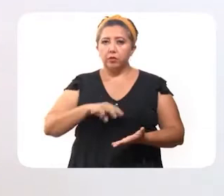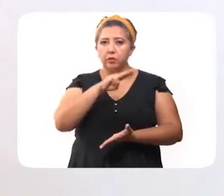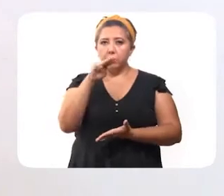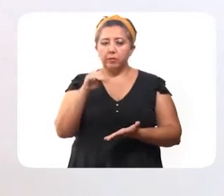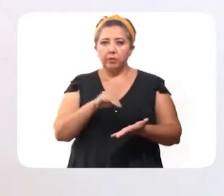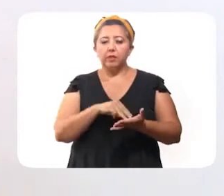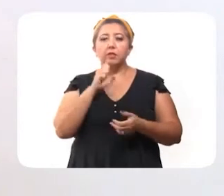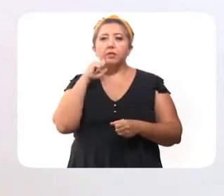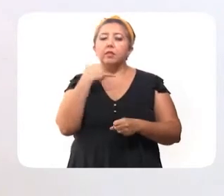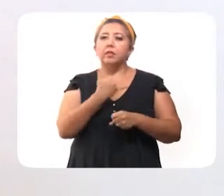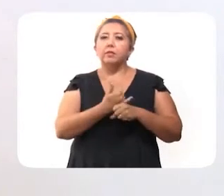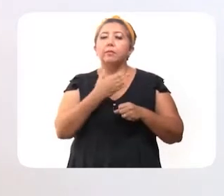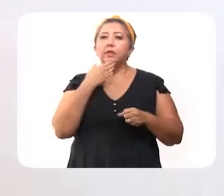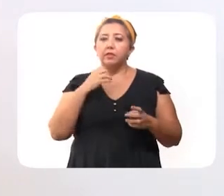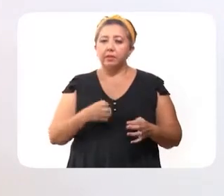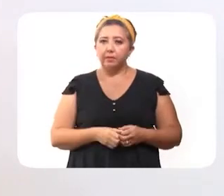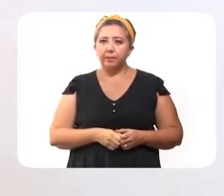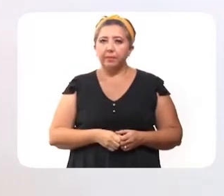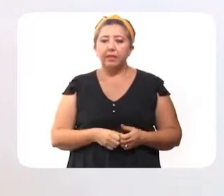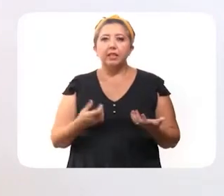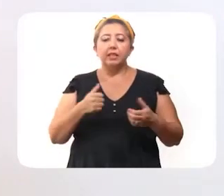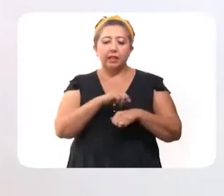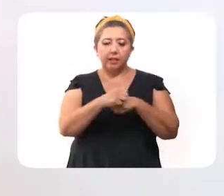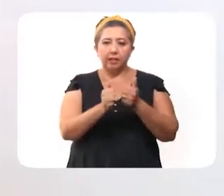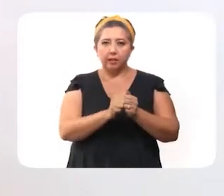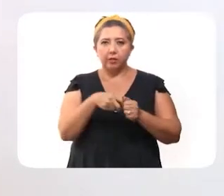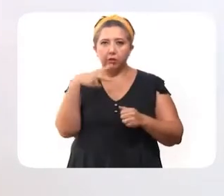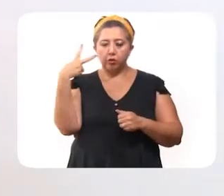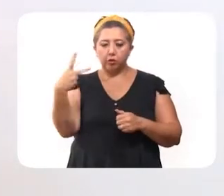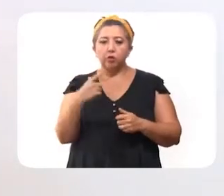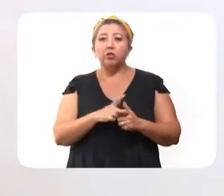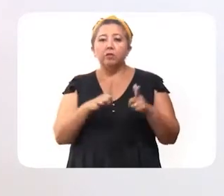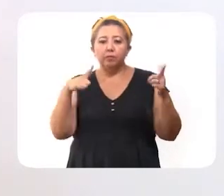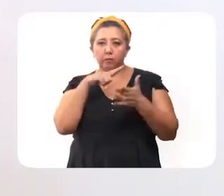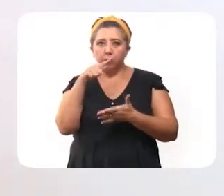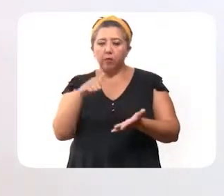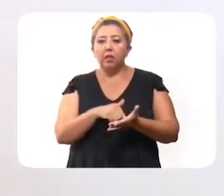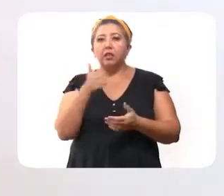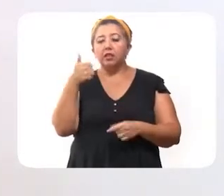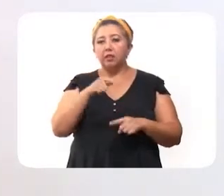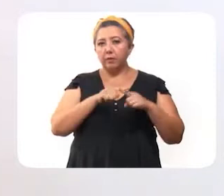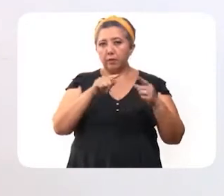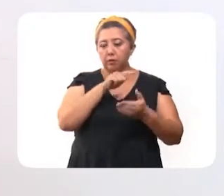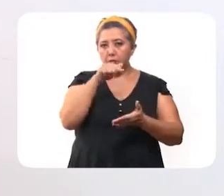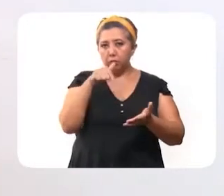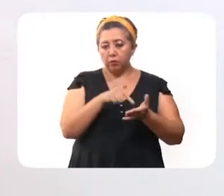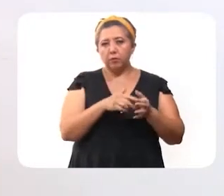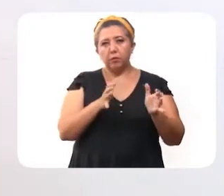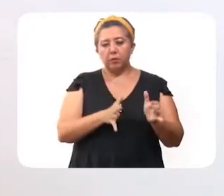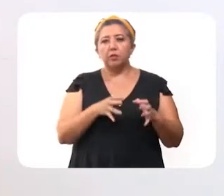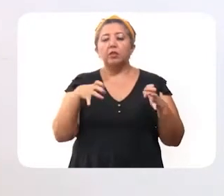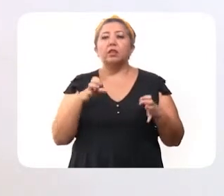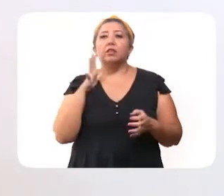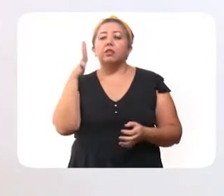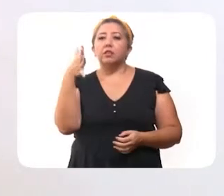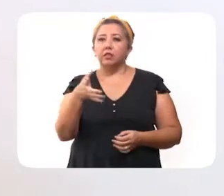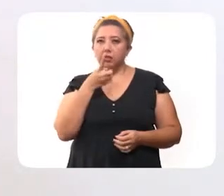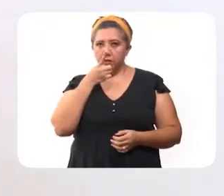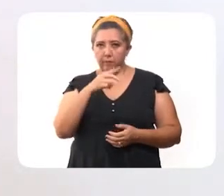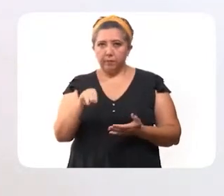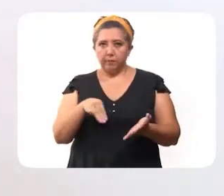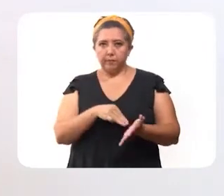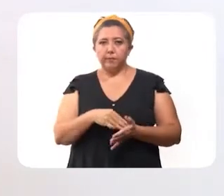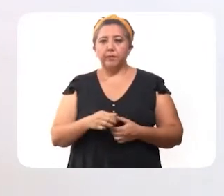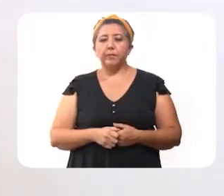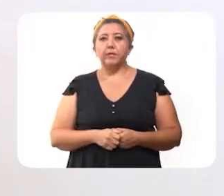Mérida y la Secretaría del Bienestar, y se hace a través de 2 macrocentros y 6 módulos de vacunación distribuidos estratégicamente en la